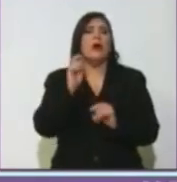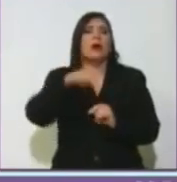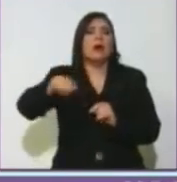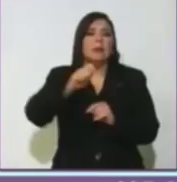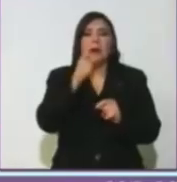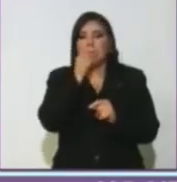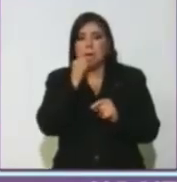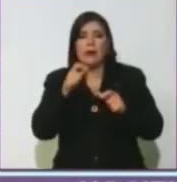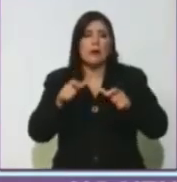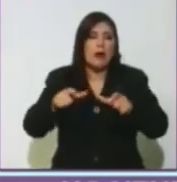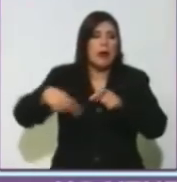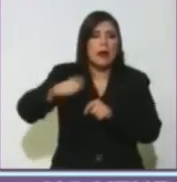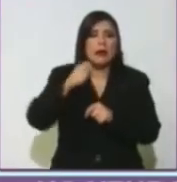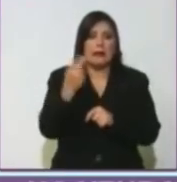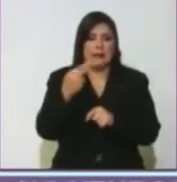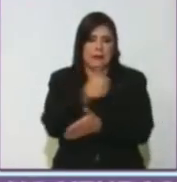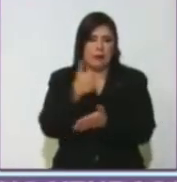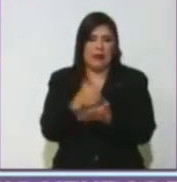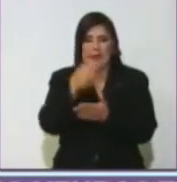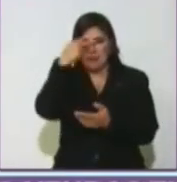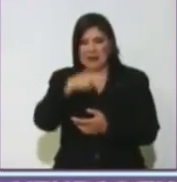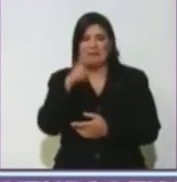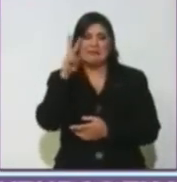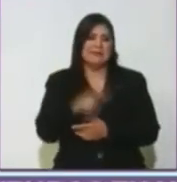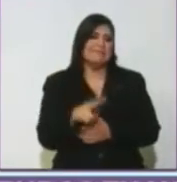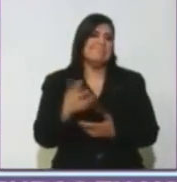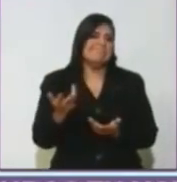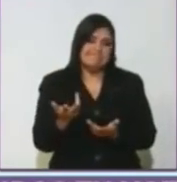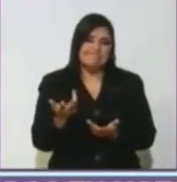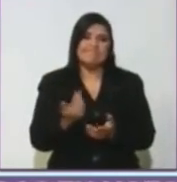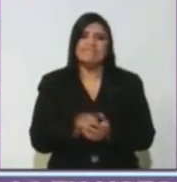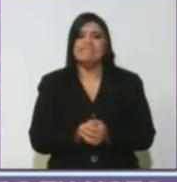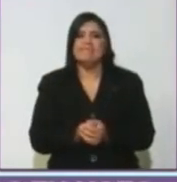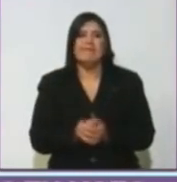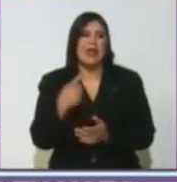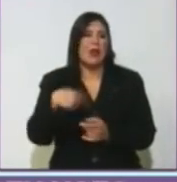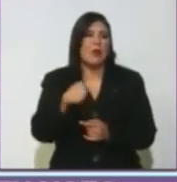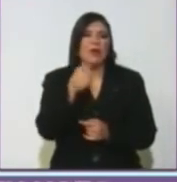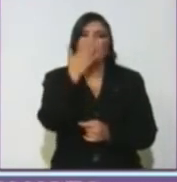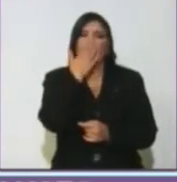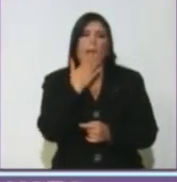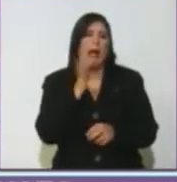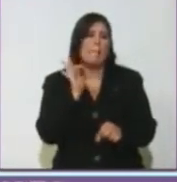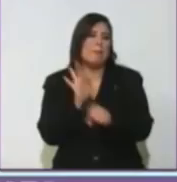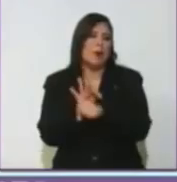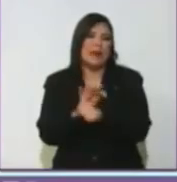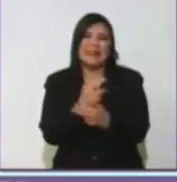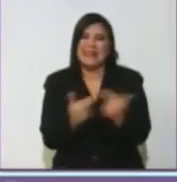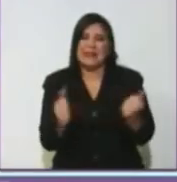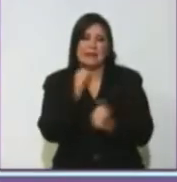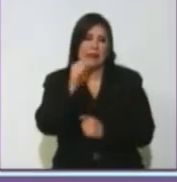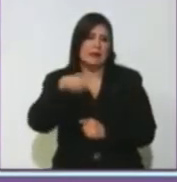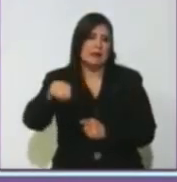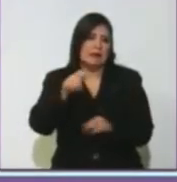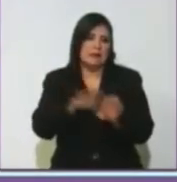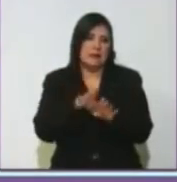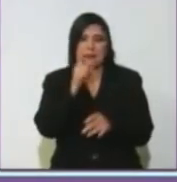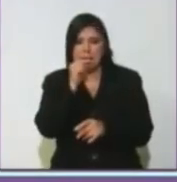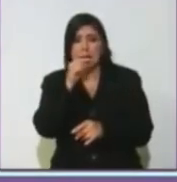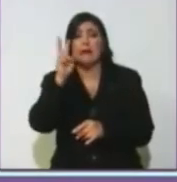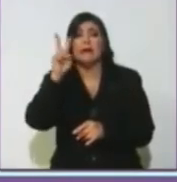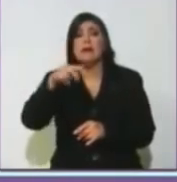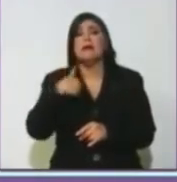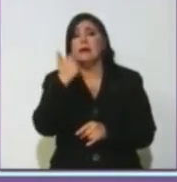la ciudad de mexico están verdaderamente desprotegidas quiero comentarles que